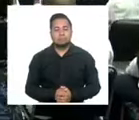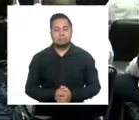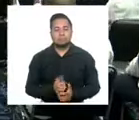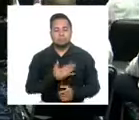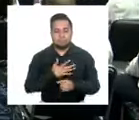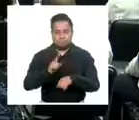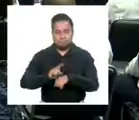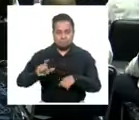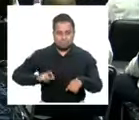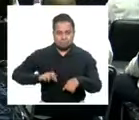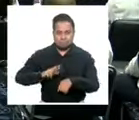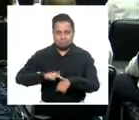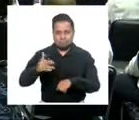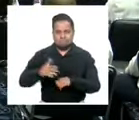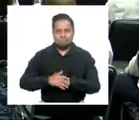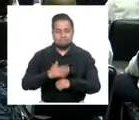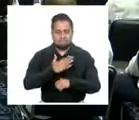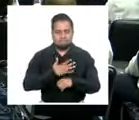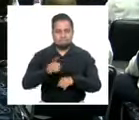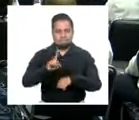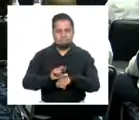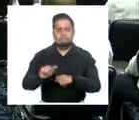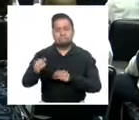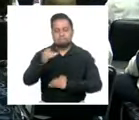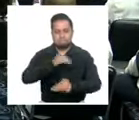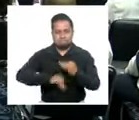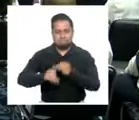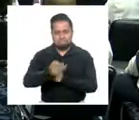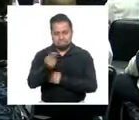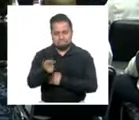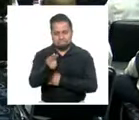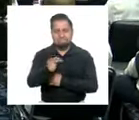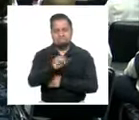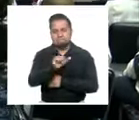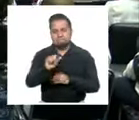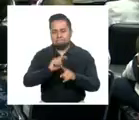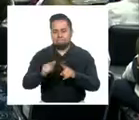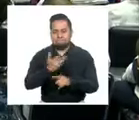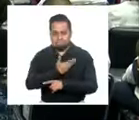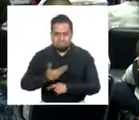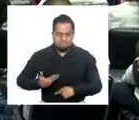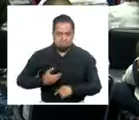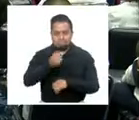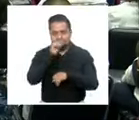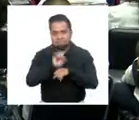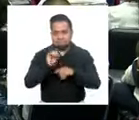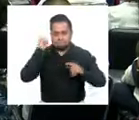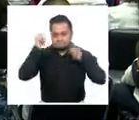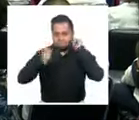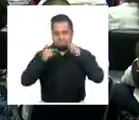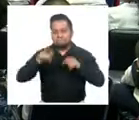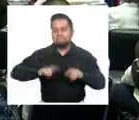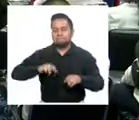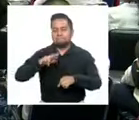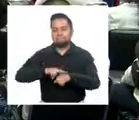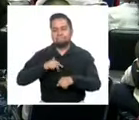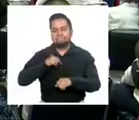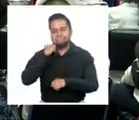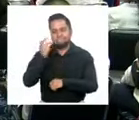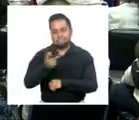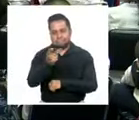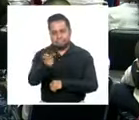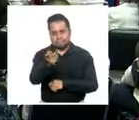Buenos días, gobernador. Buenos días a todos ustedes, a los presidentes, a la secretaria de Turismo. Gobernador,